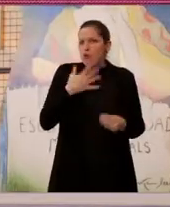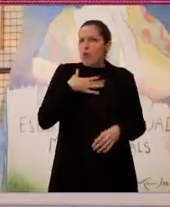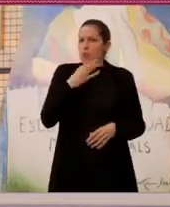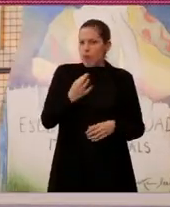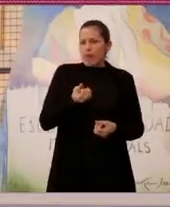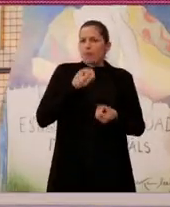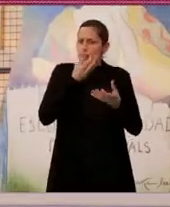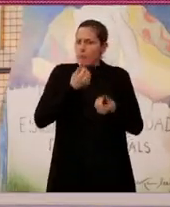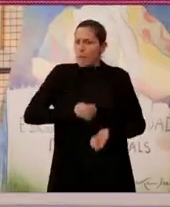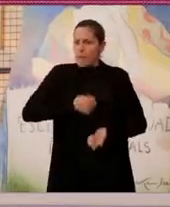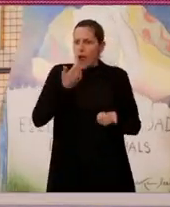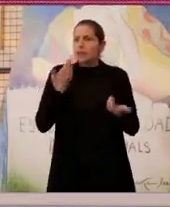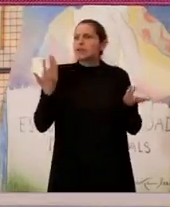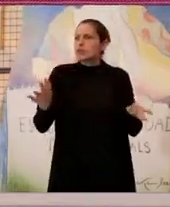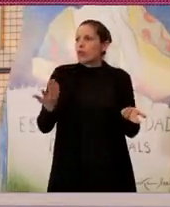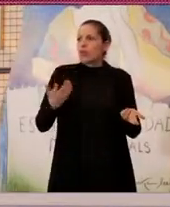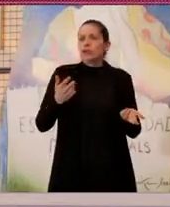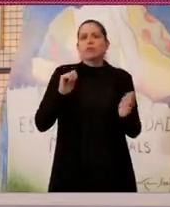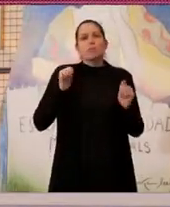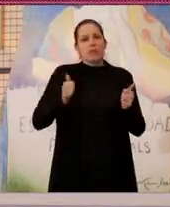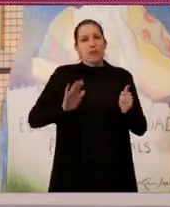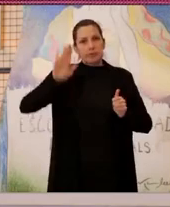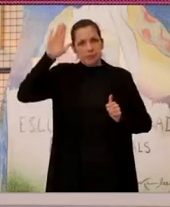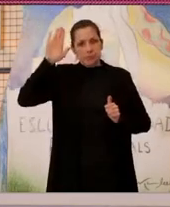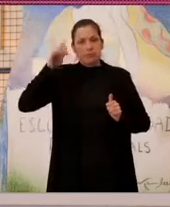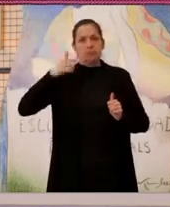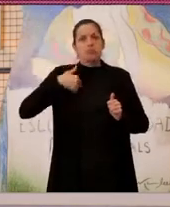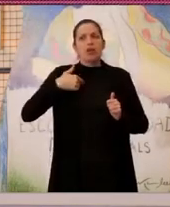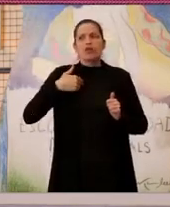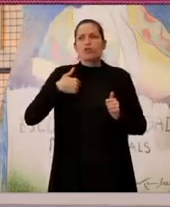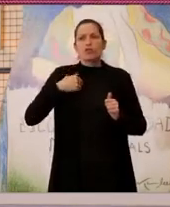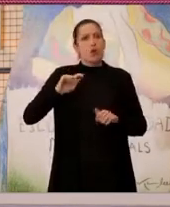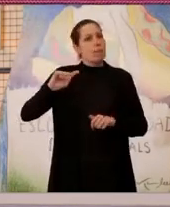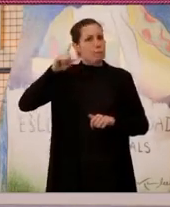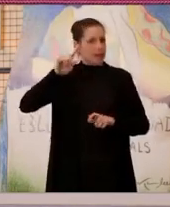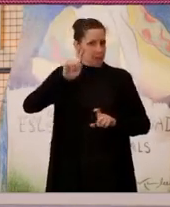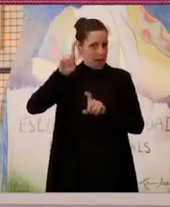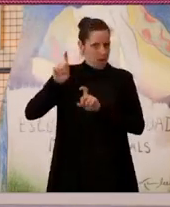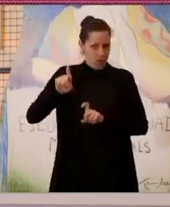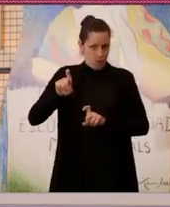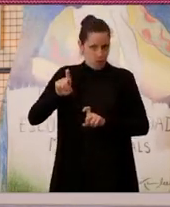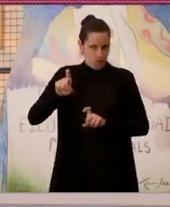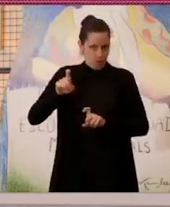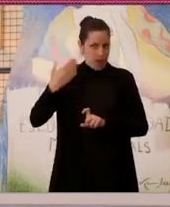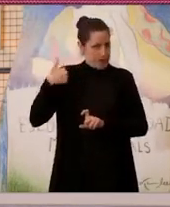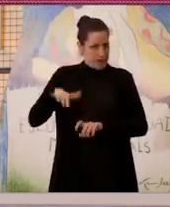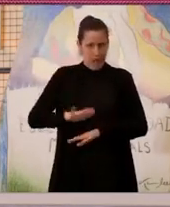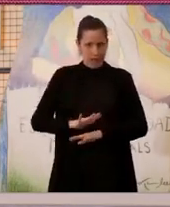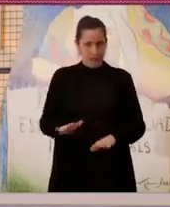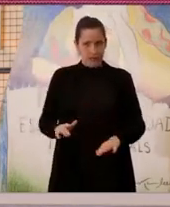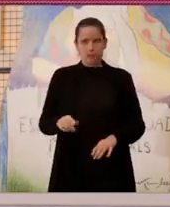así que levantad mano y si levantáis mano yo yo tengo una primera pregunta mientras vosotras veis pensando